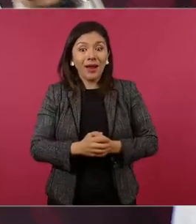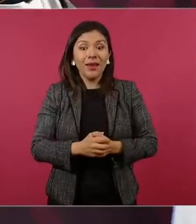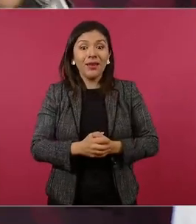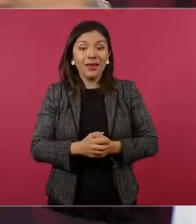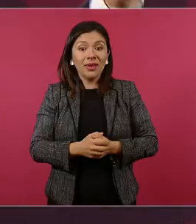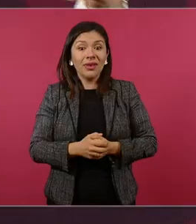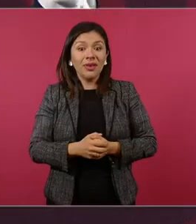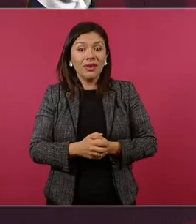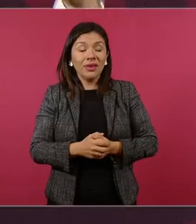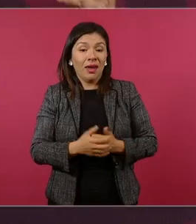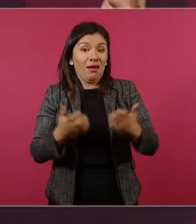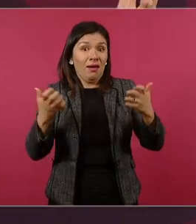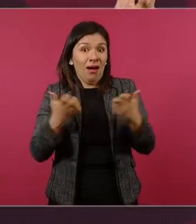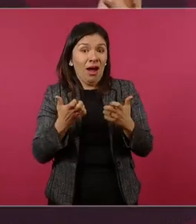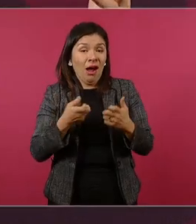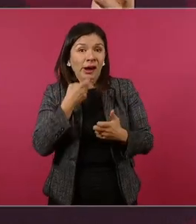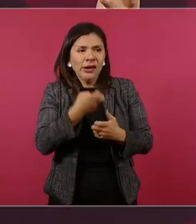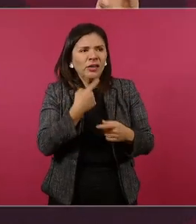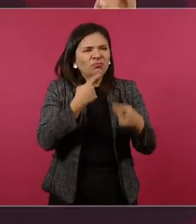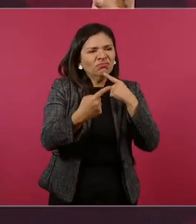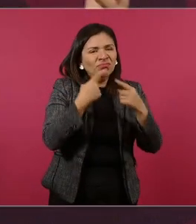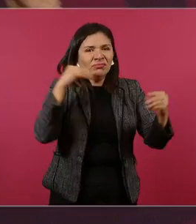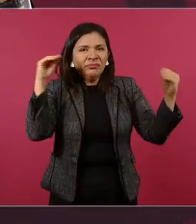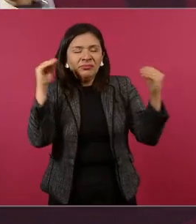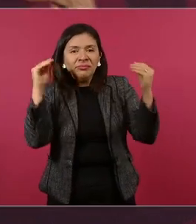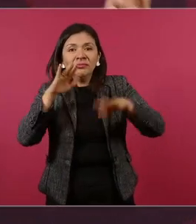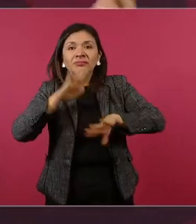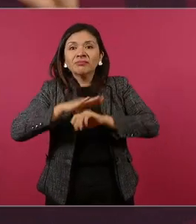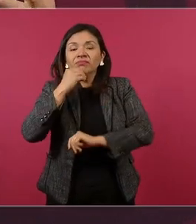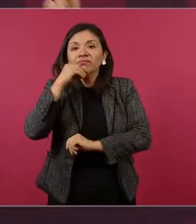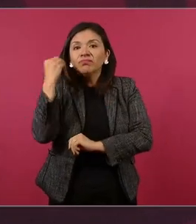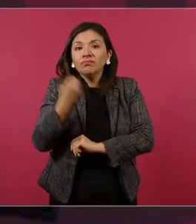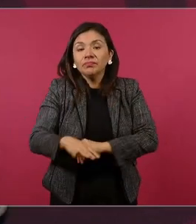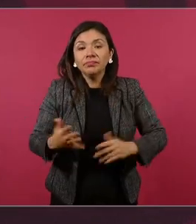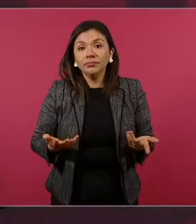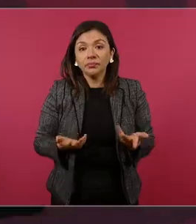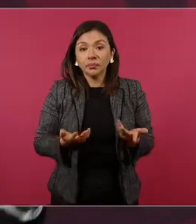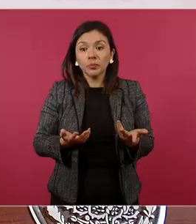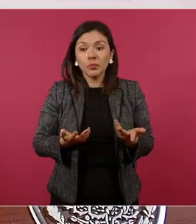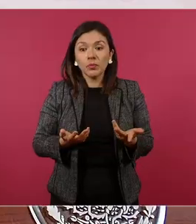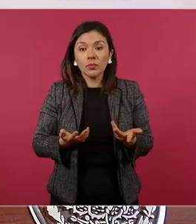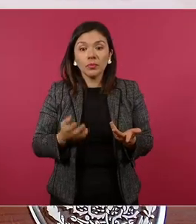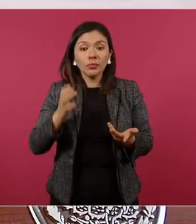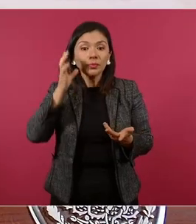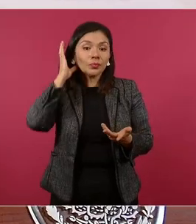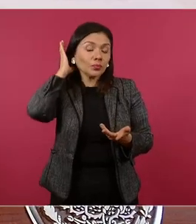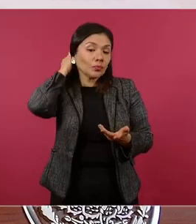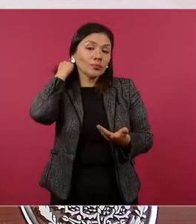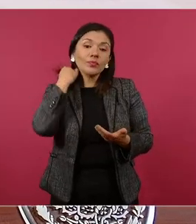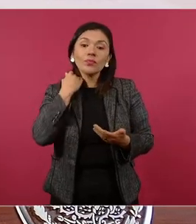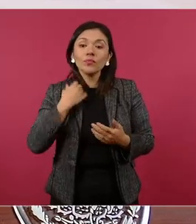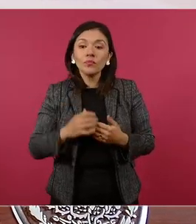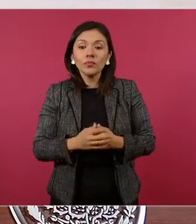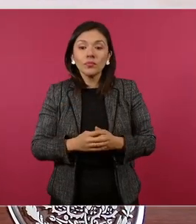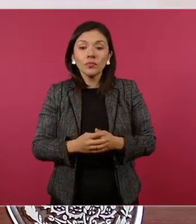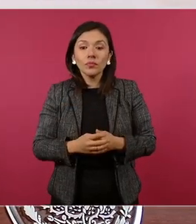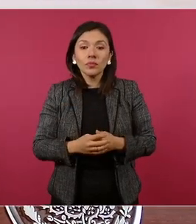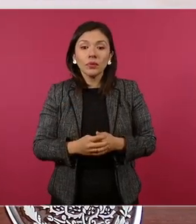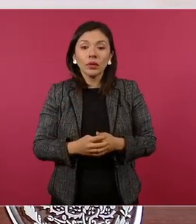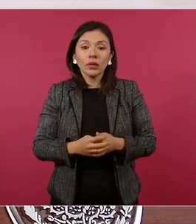eh Muy enriquecedores se está quitando no